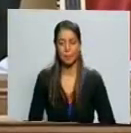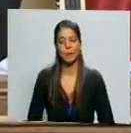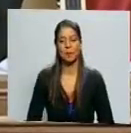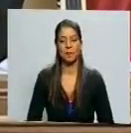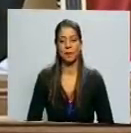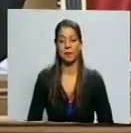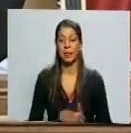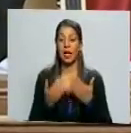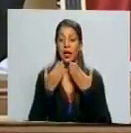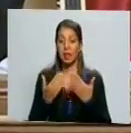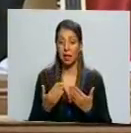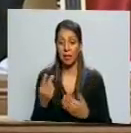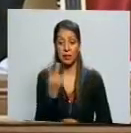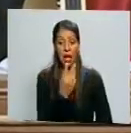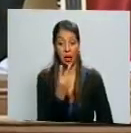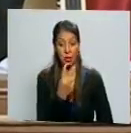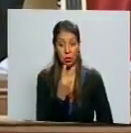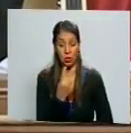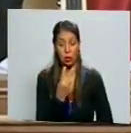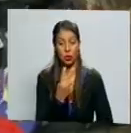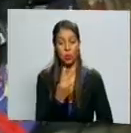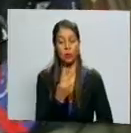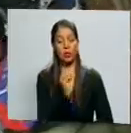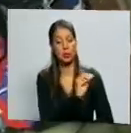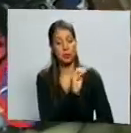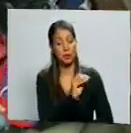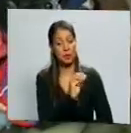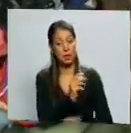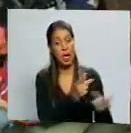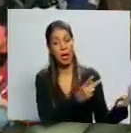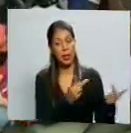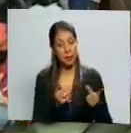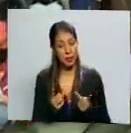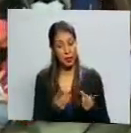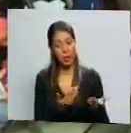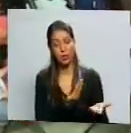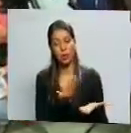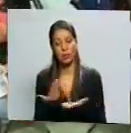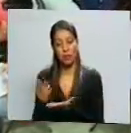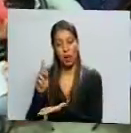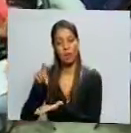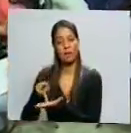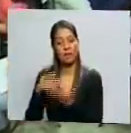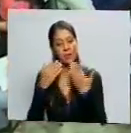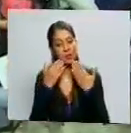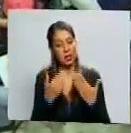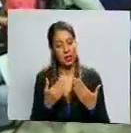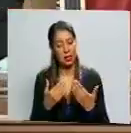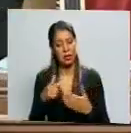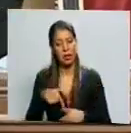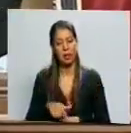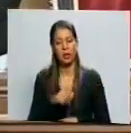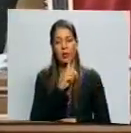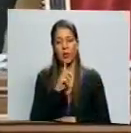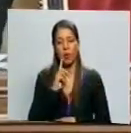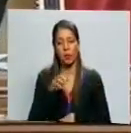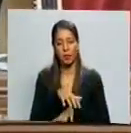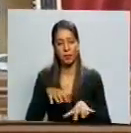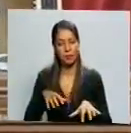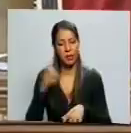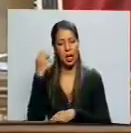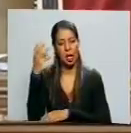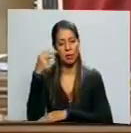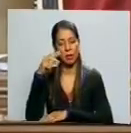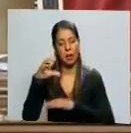Queremos agradecer a ambos haber atendido la invitación de la Asamblea Nacional Constituyente, no solamente en nombre de este cuerpo constituyente aquí